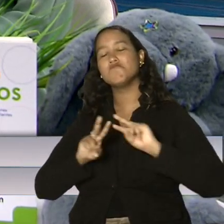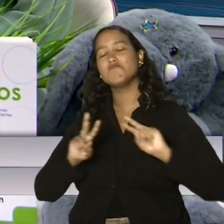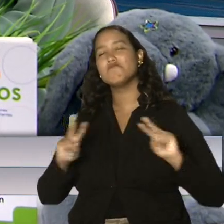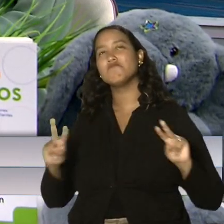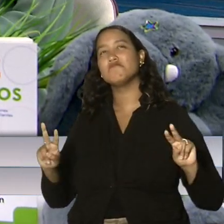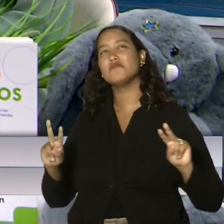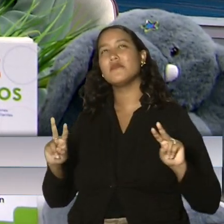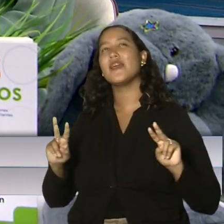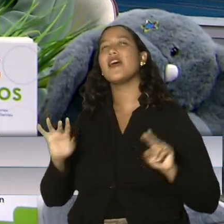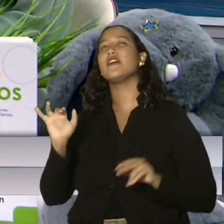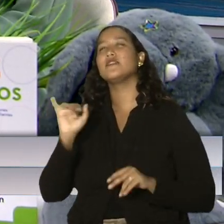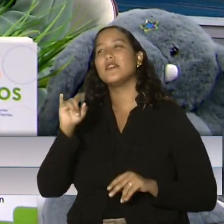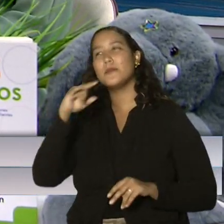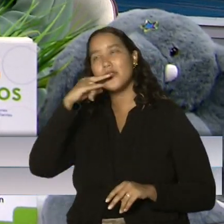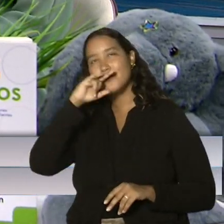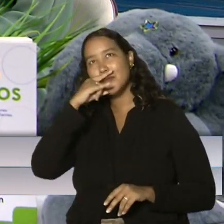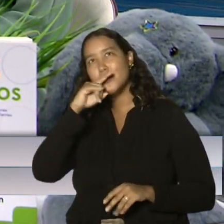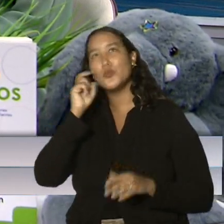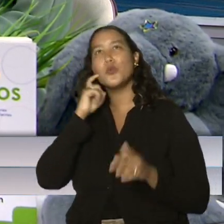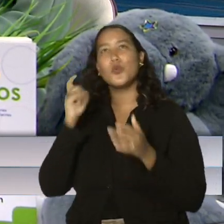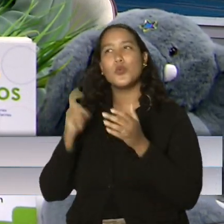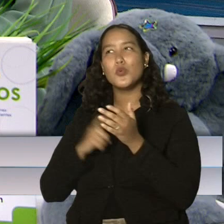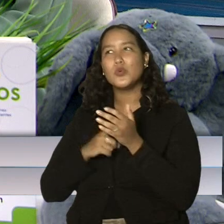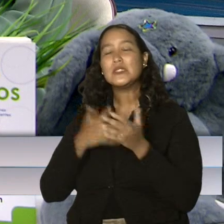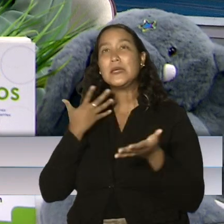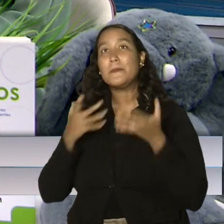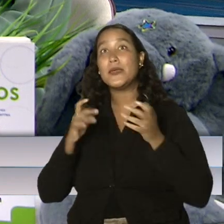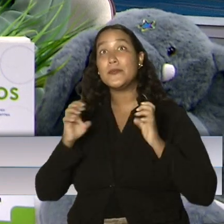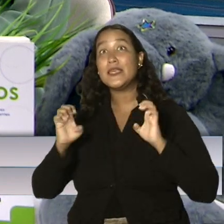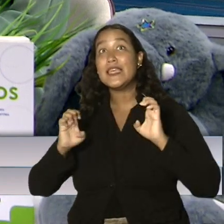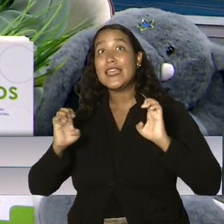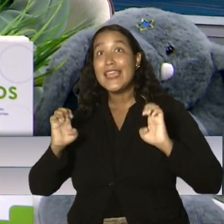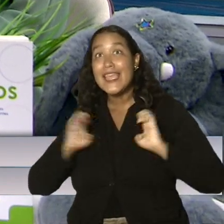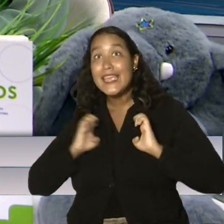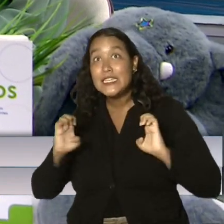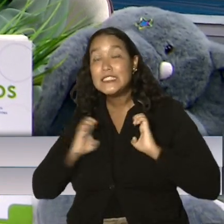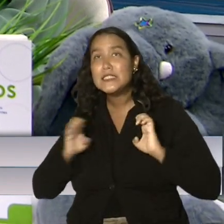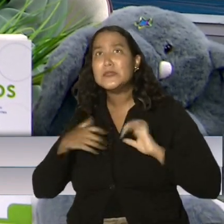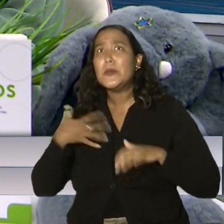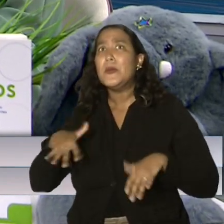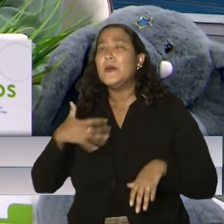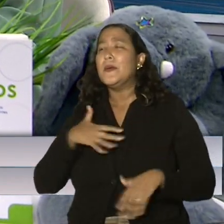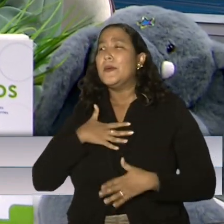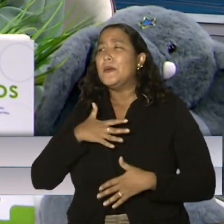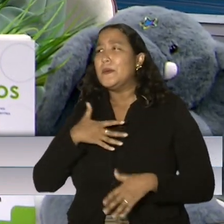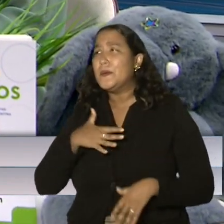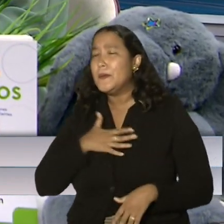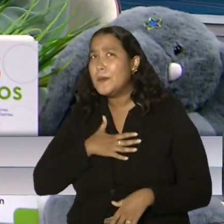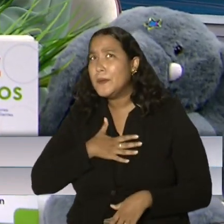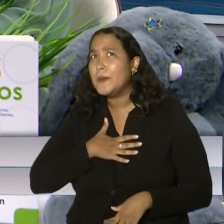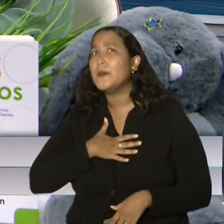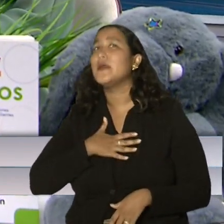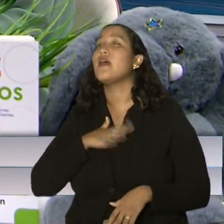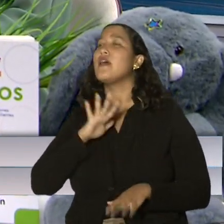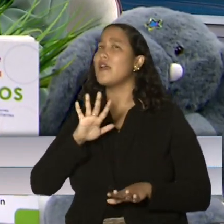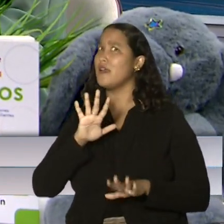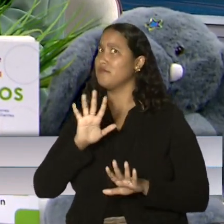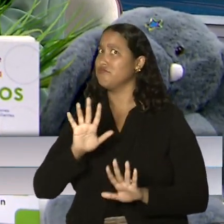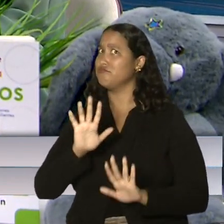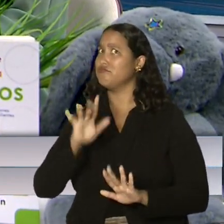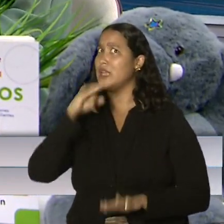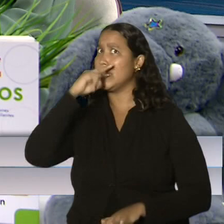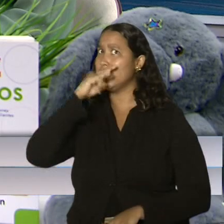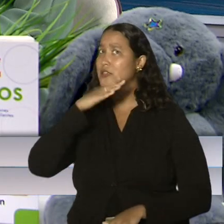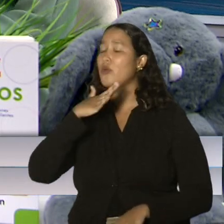si de momento estábamos haciendo muchas posturas que lo agitan hay un momento de pausa vamos a respirar vamos a sentir los latidos del corazón momento de paz y de